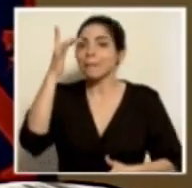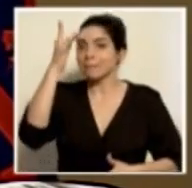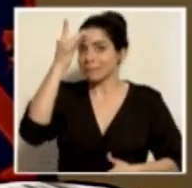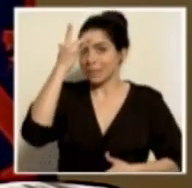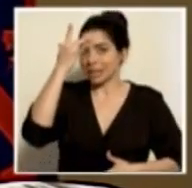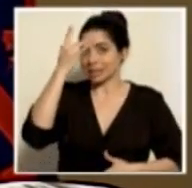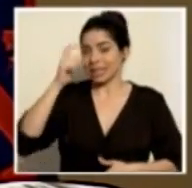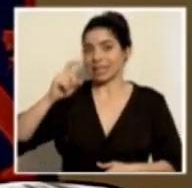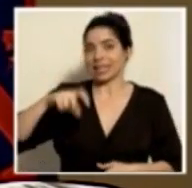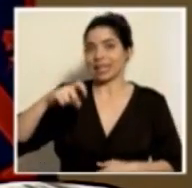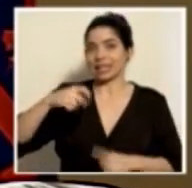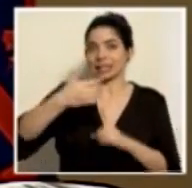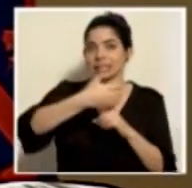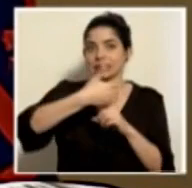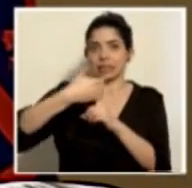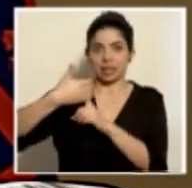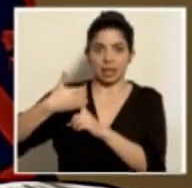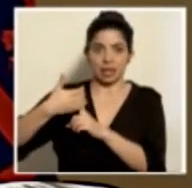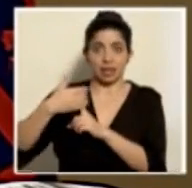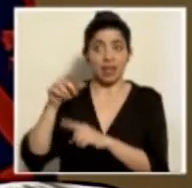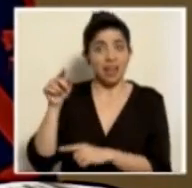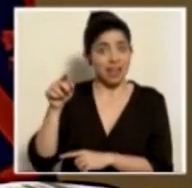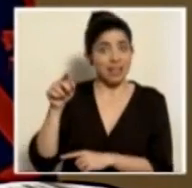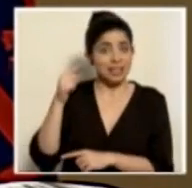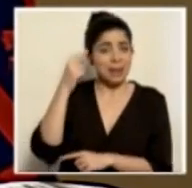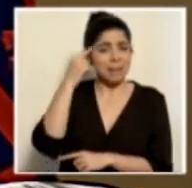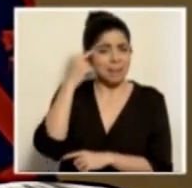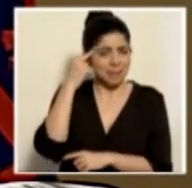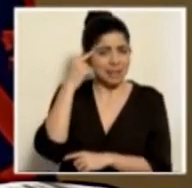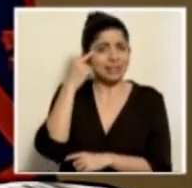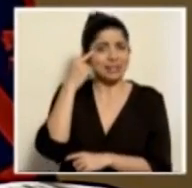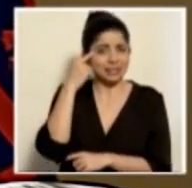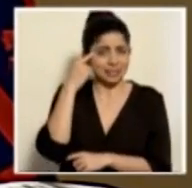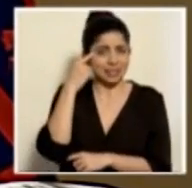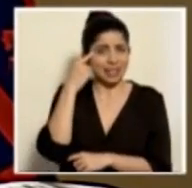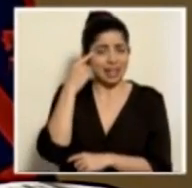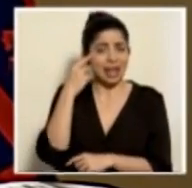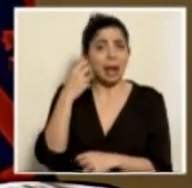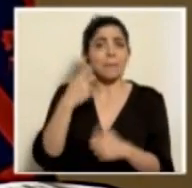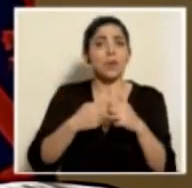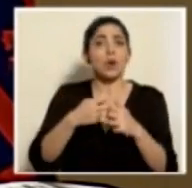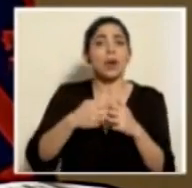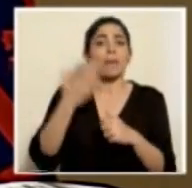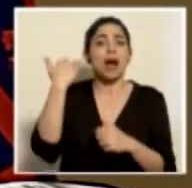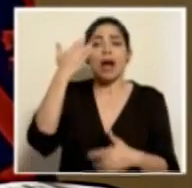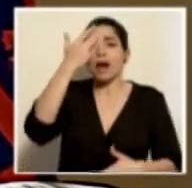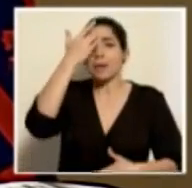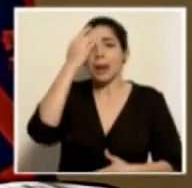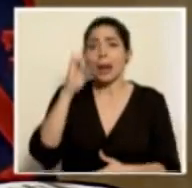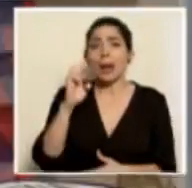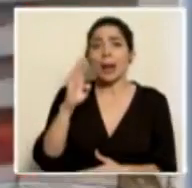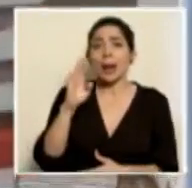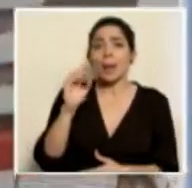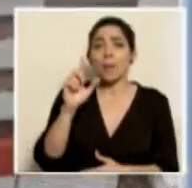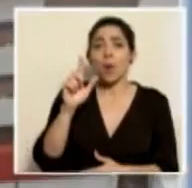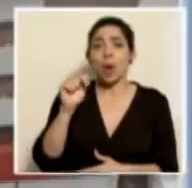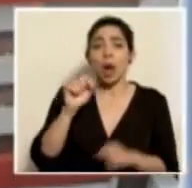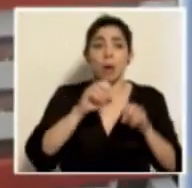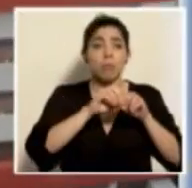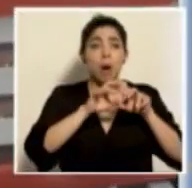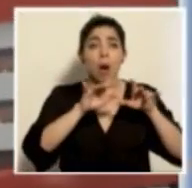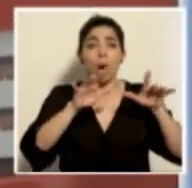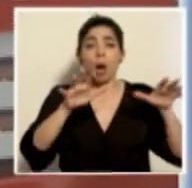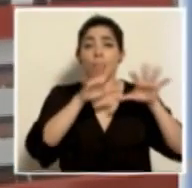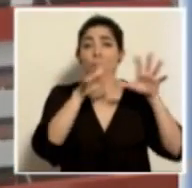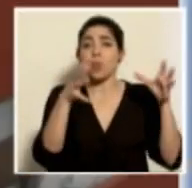que aislar. Fue diseñado pensando en la crisis de ébola, cuando se estaba dando el brote en el mundo